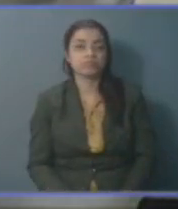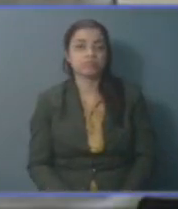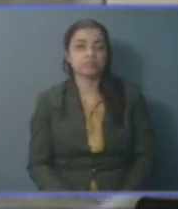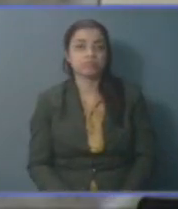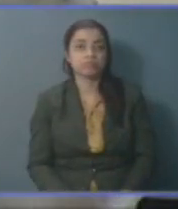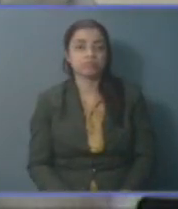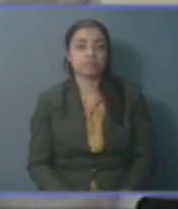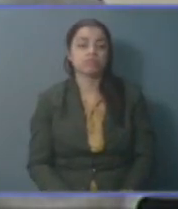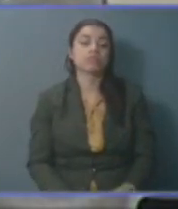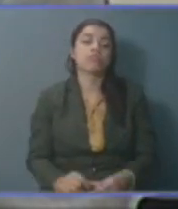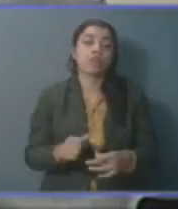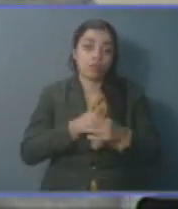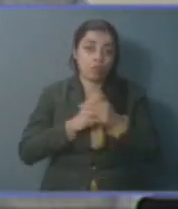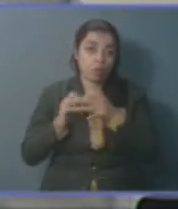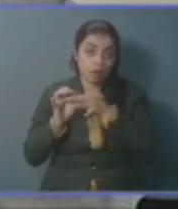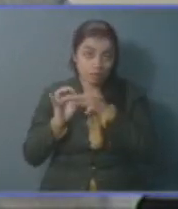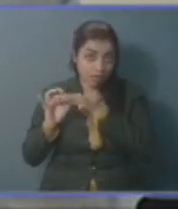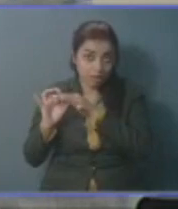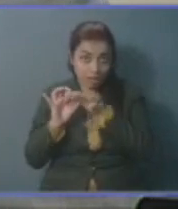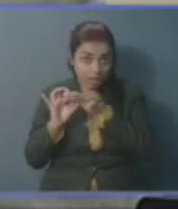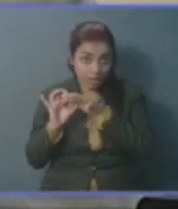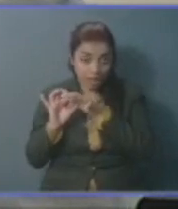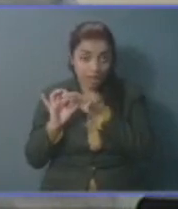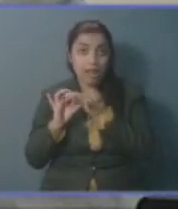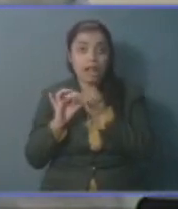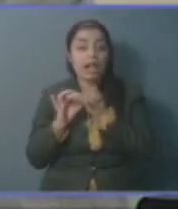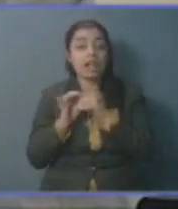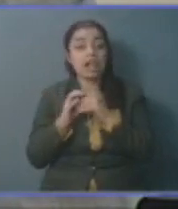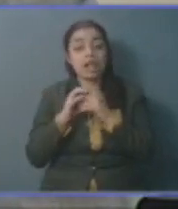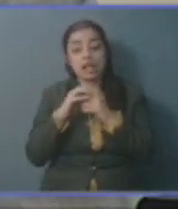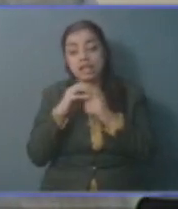Sí, coordinar la extracción